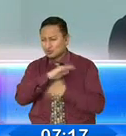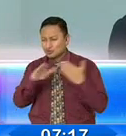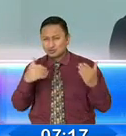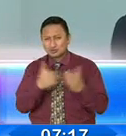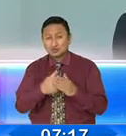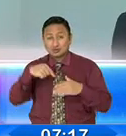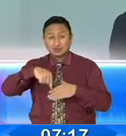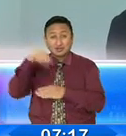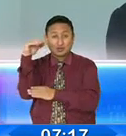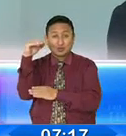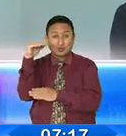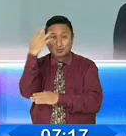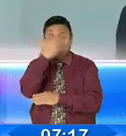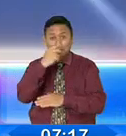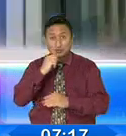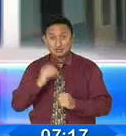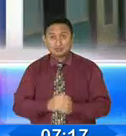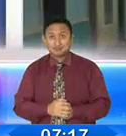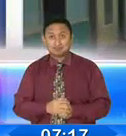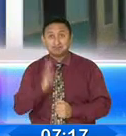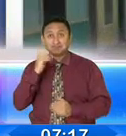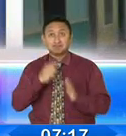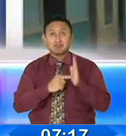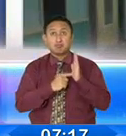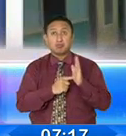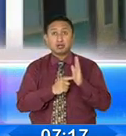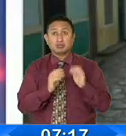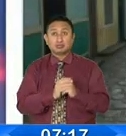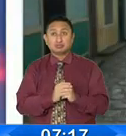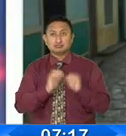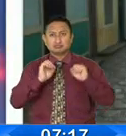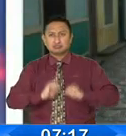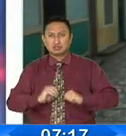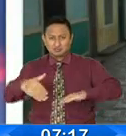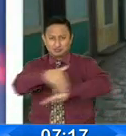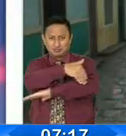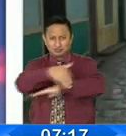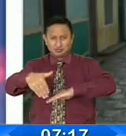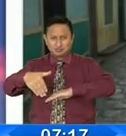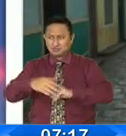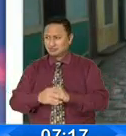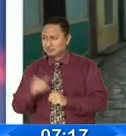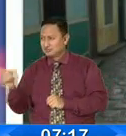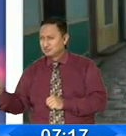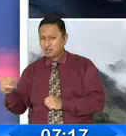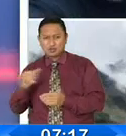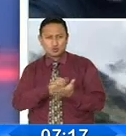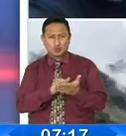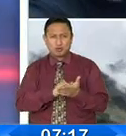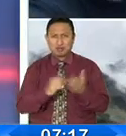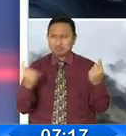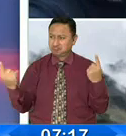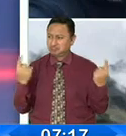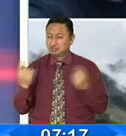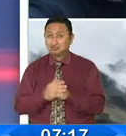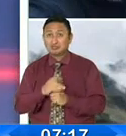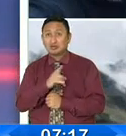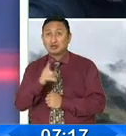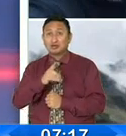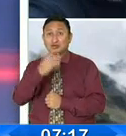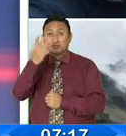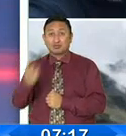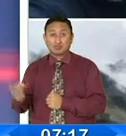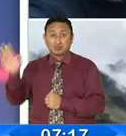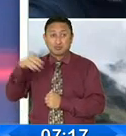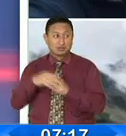este hermoso país. Por ejemplo, nota parecidas algunas calles de Guayaquil con otras de Nueva York, o paisajes escoceses con el